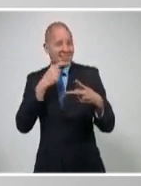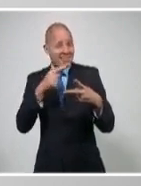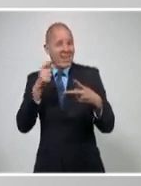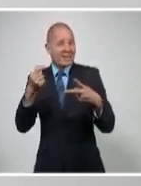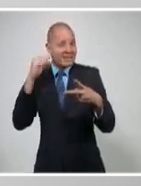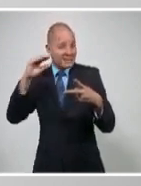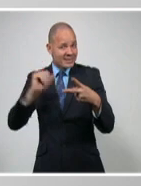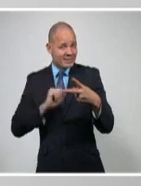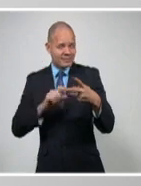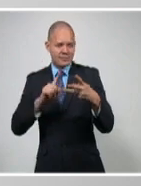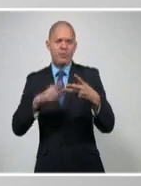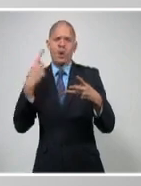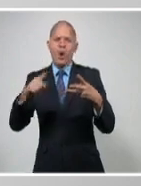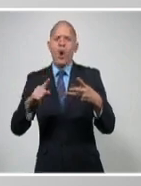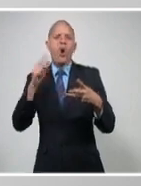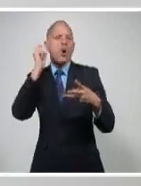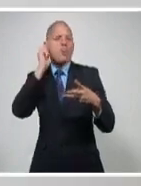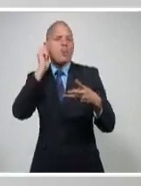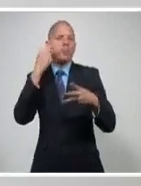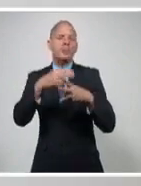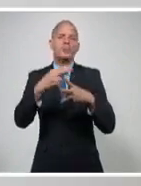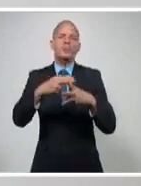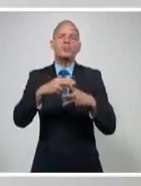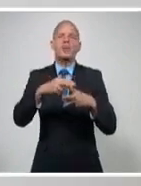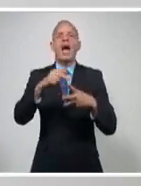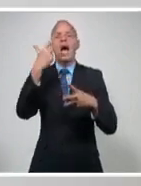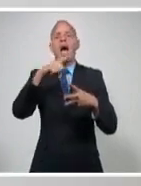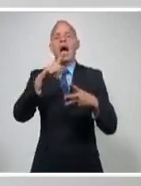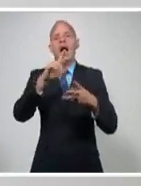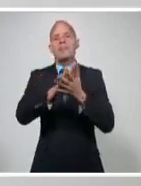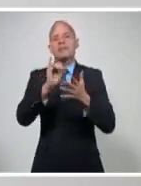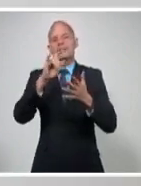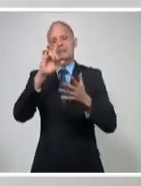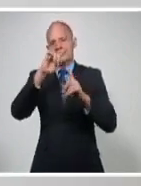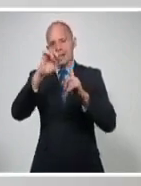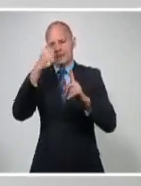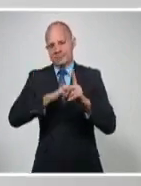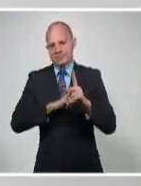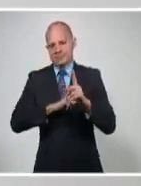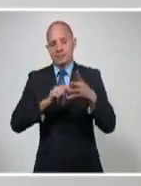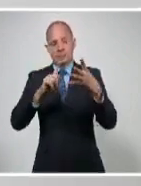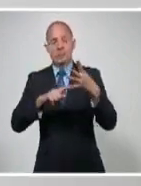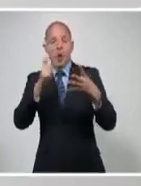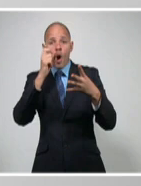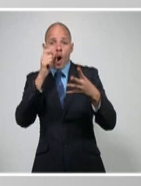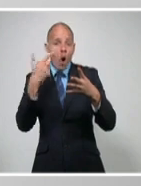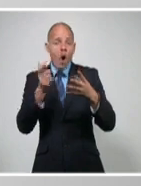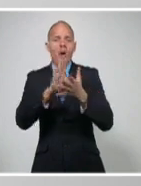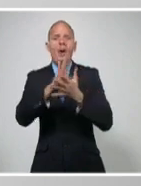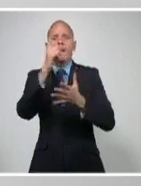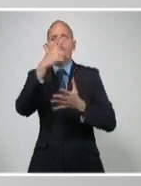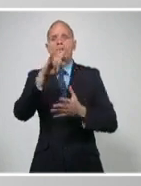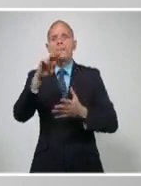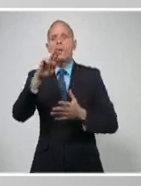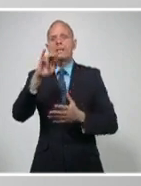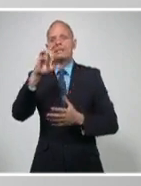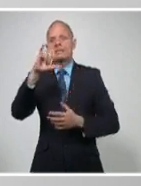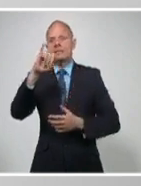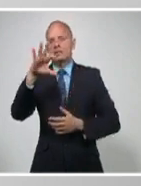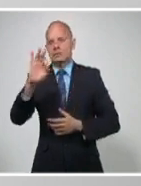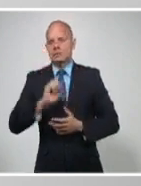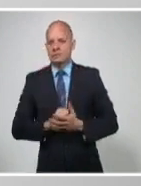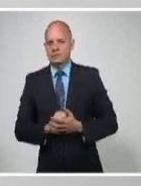de Cárdenas, ADN, fondos de la USAID, y aparece Mauricio Mendoza. Aquí está uno de los jóvenes que acudió el 27 de enero